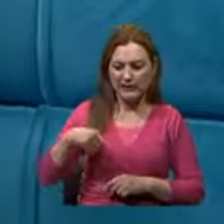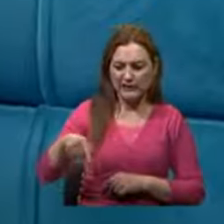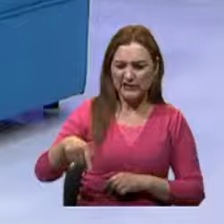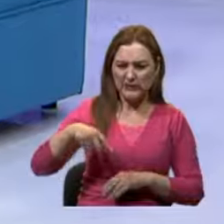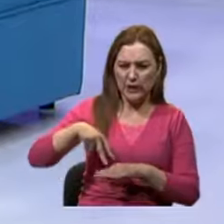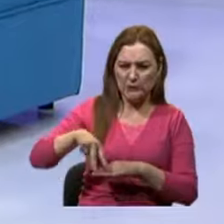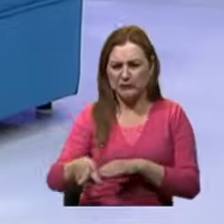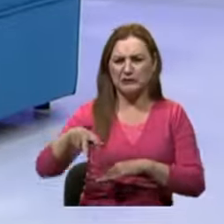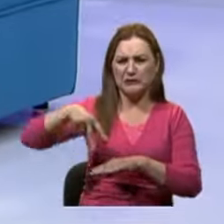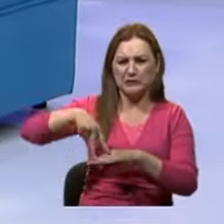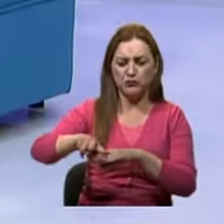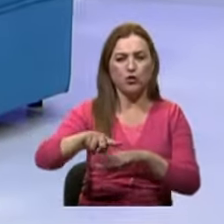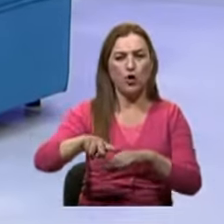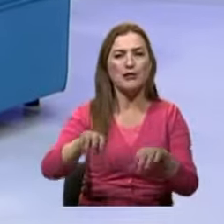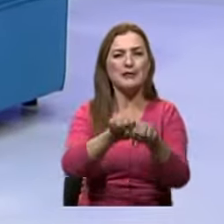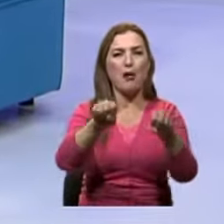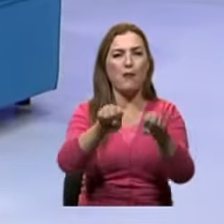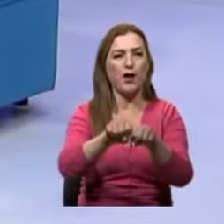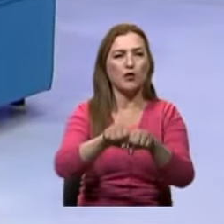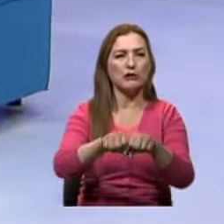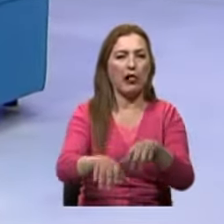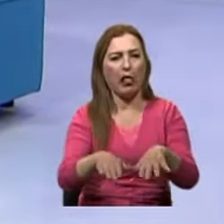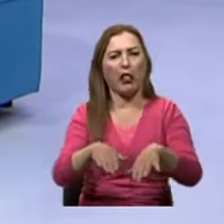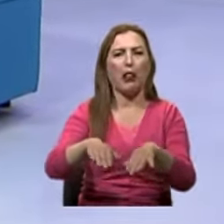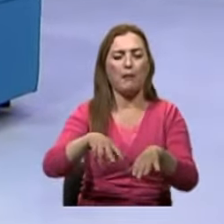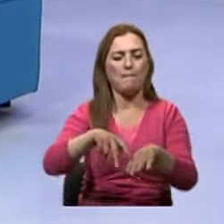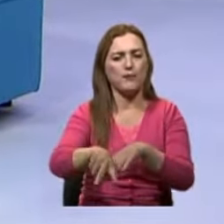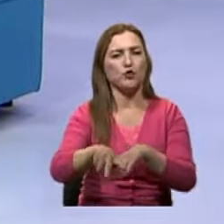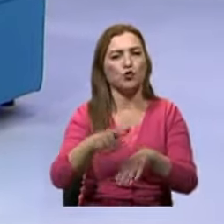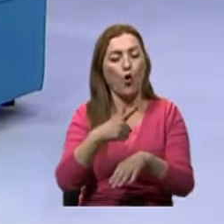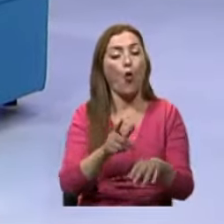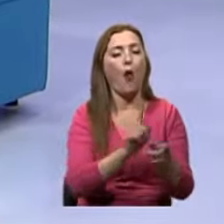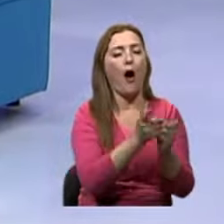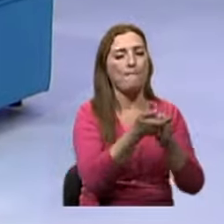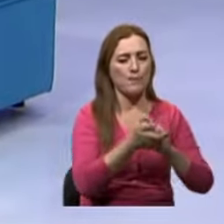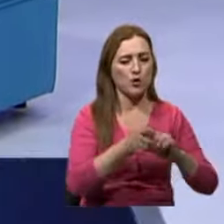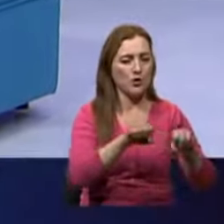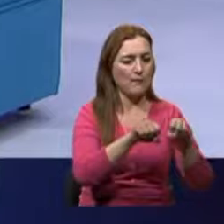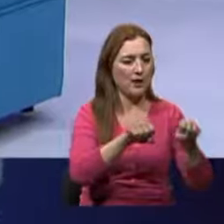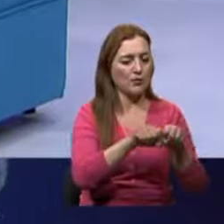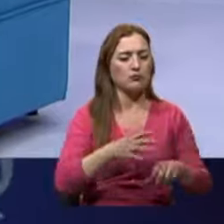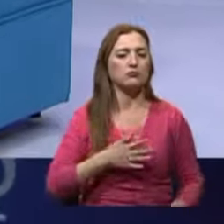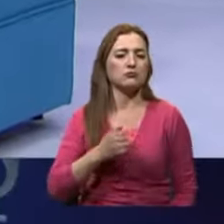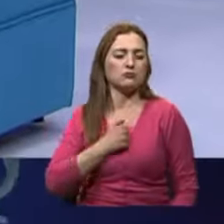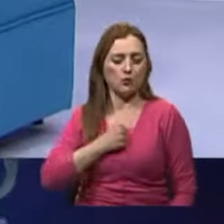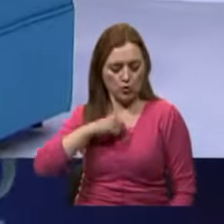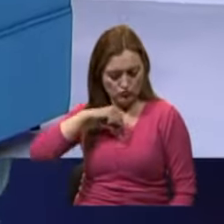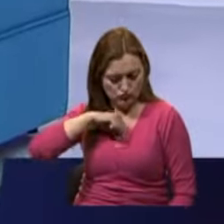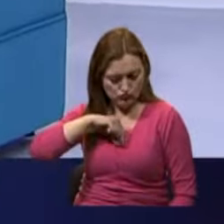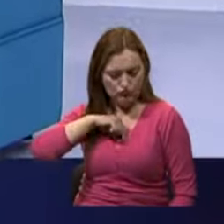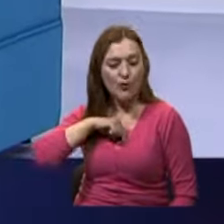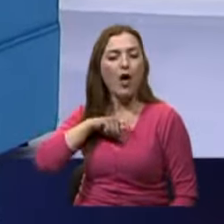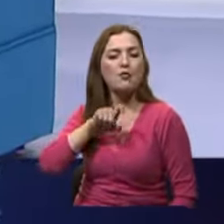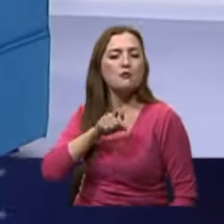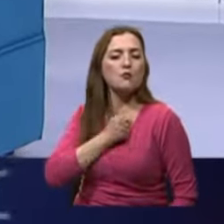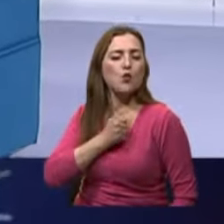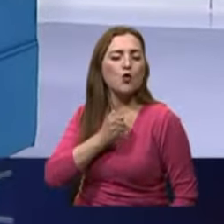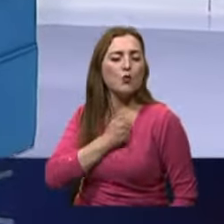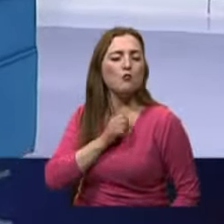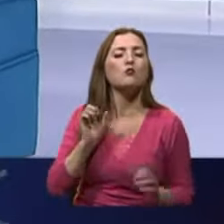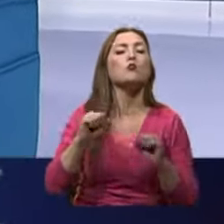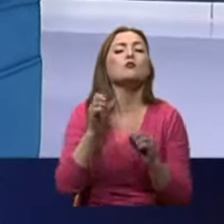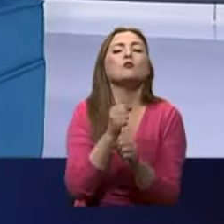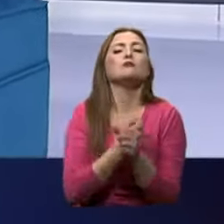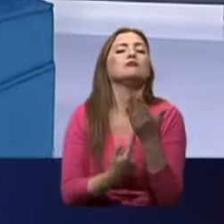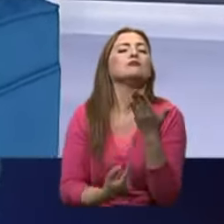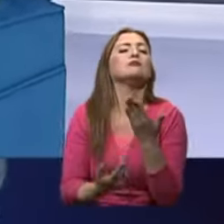un calzado que no se resbale, es lo ideal, pero también tener un poco de conciencia de uno mismo, concienciación de nuestras necesidades y de lo que podemos